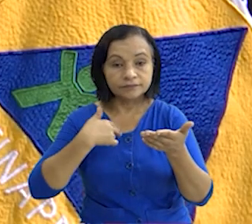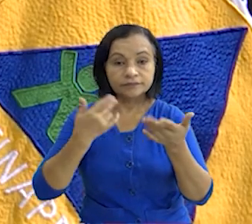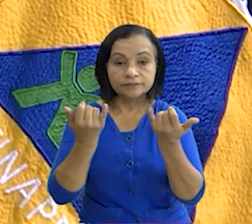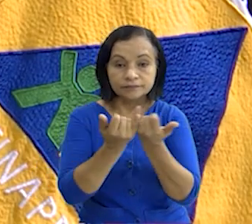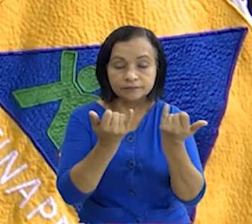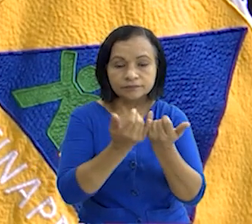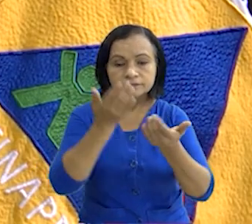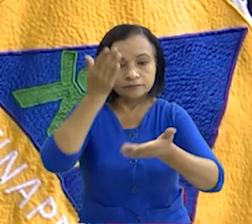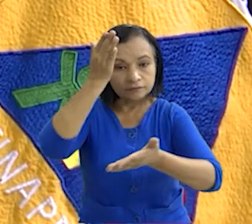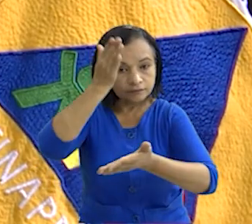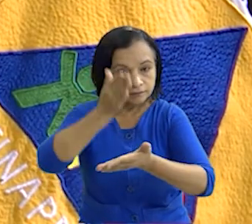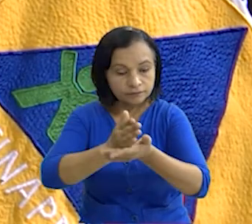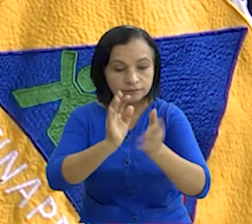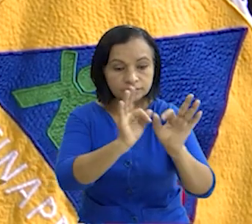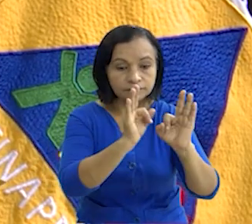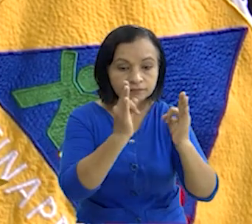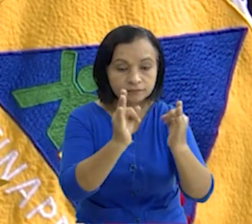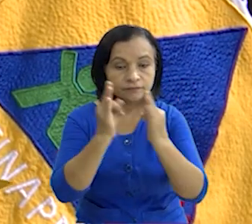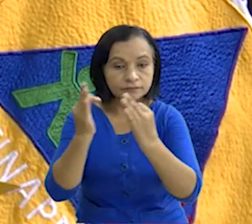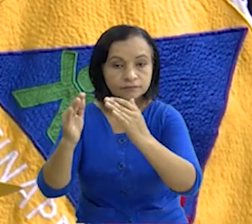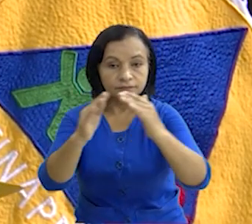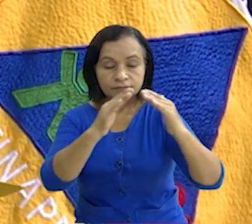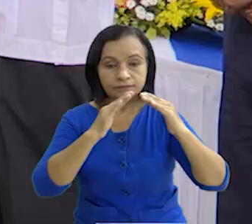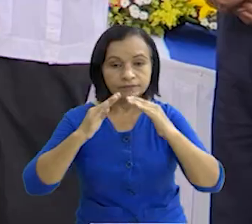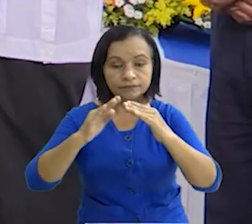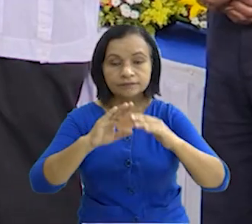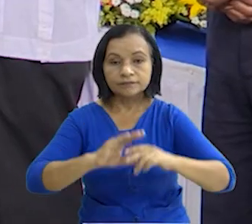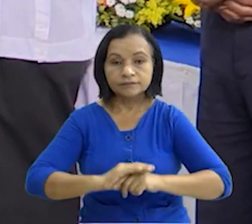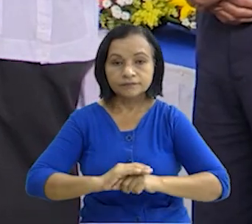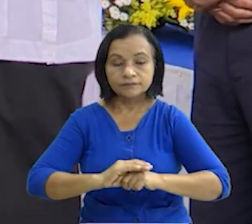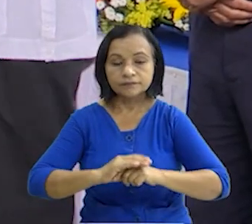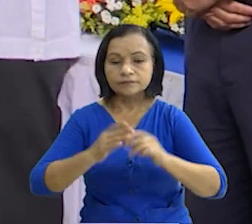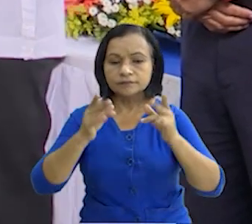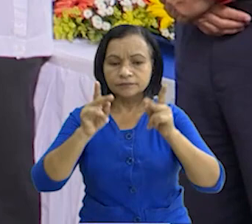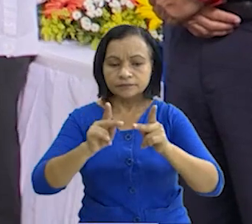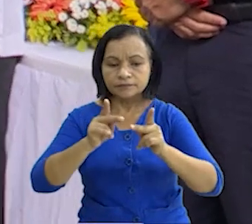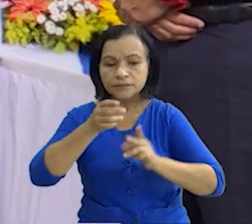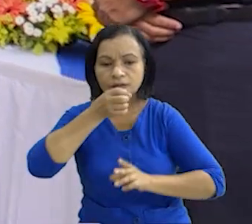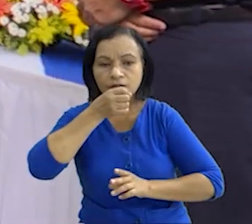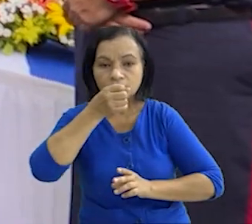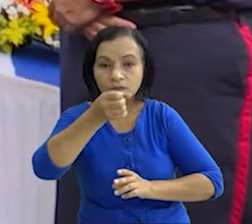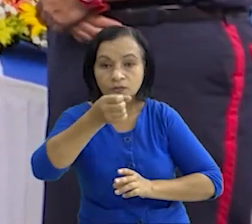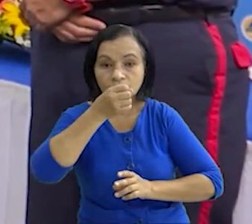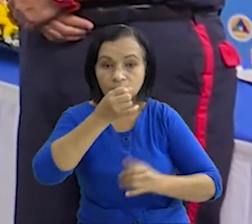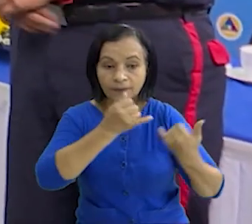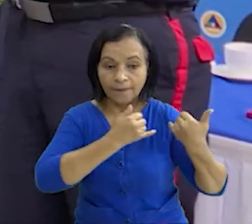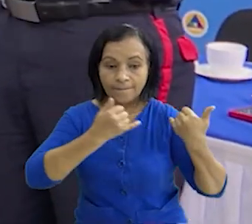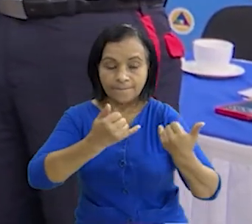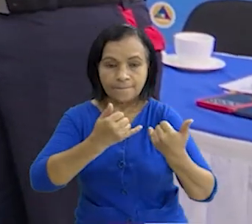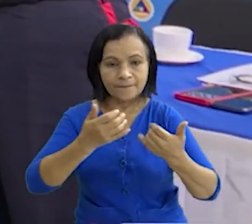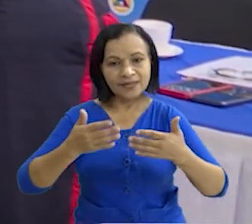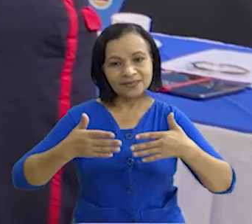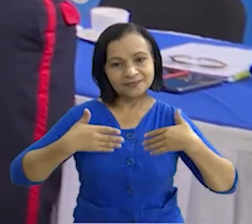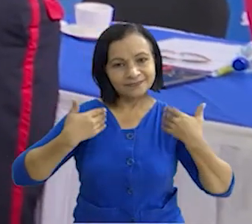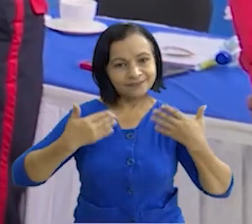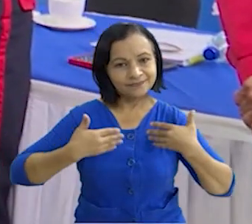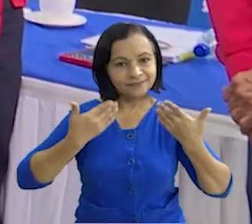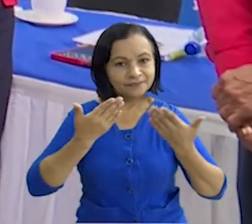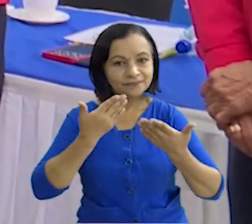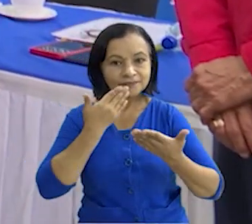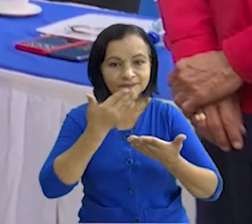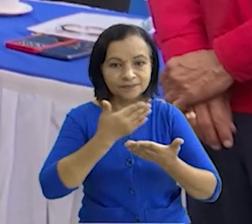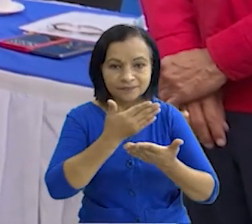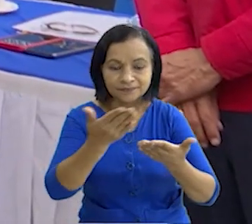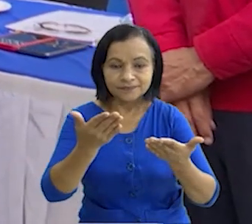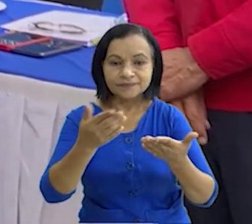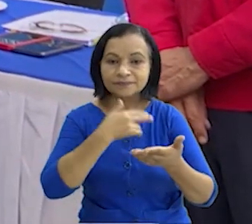de decisiones a la familia y la comunidad. Los comunicadores institucionales se mostraron agradecidos por la